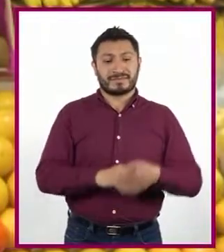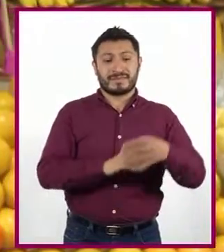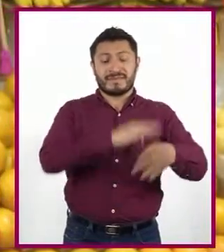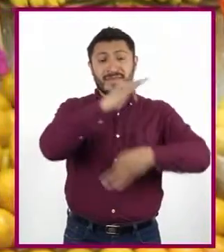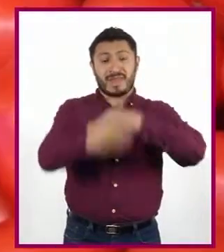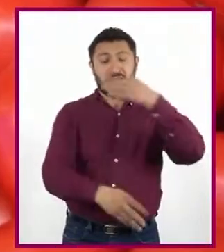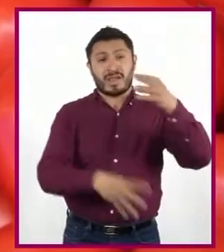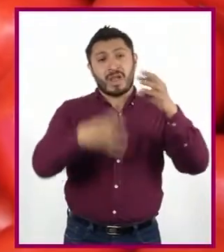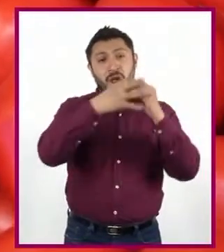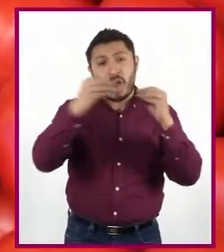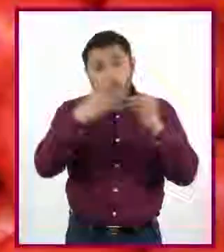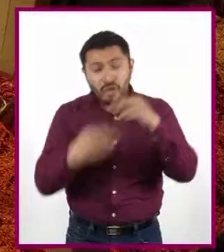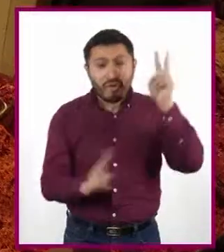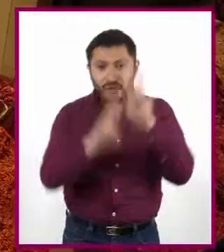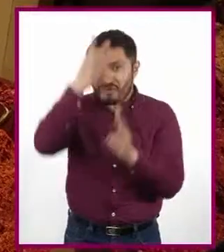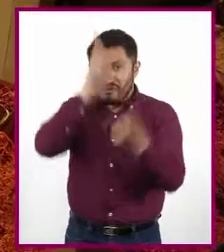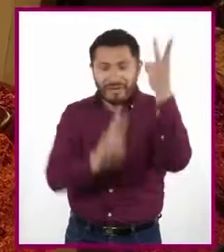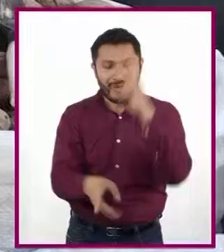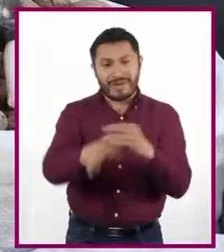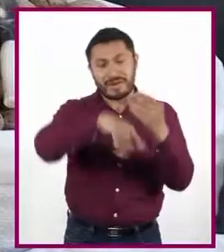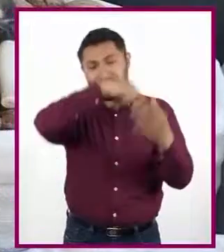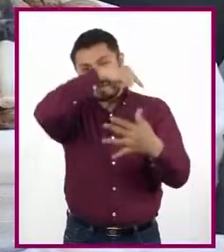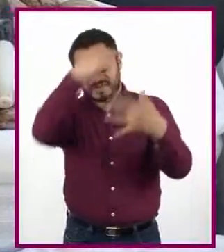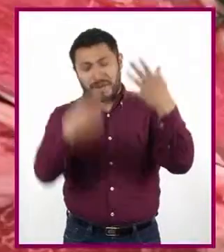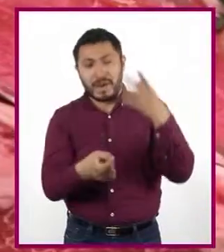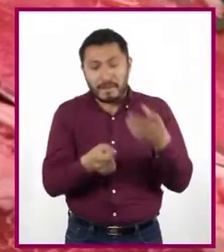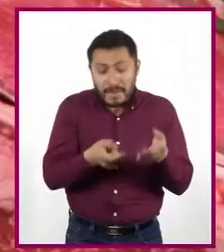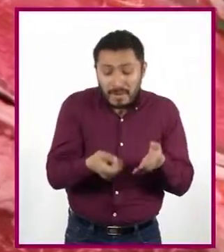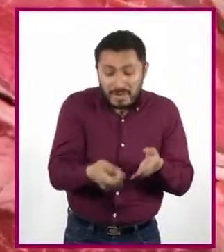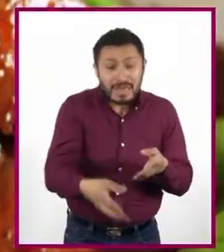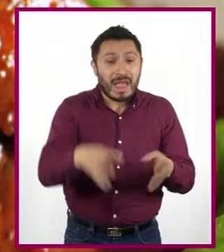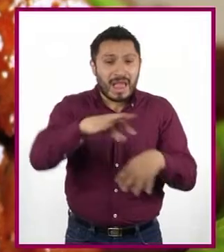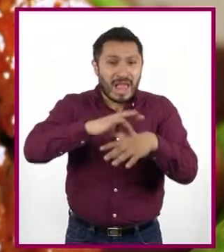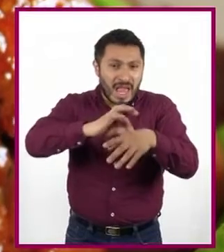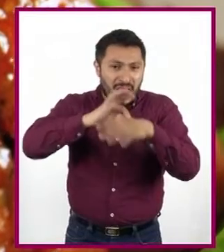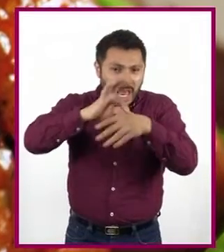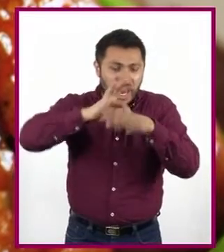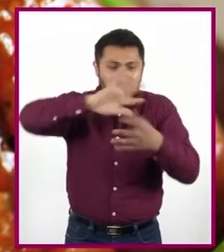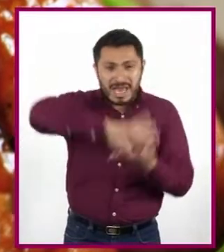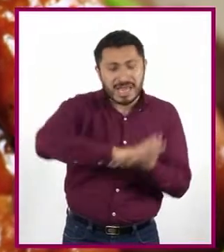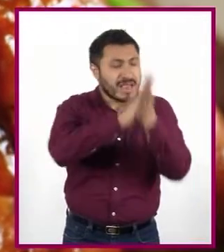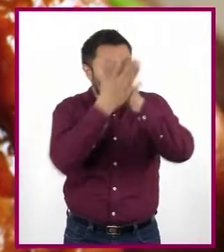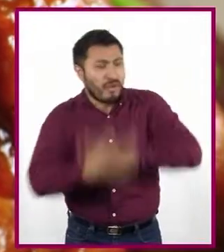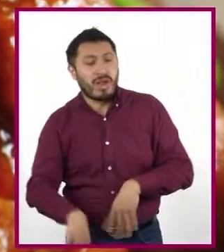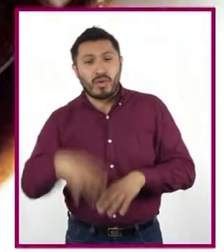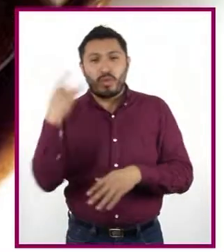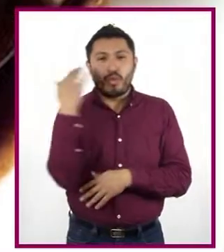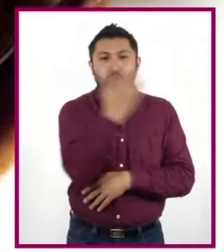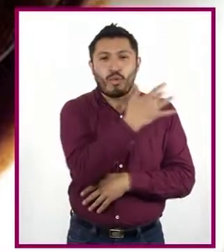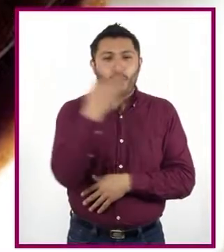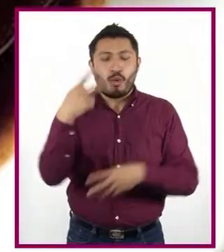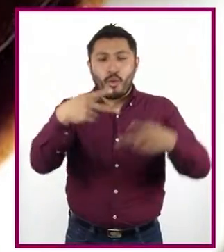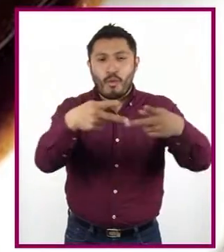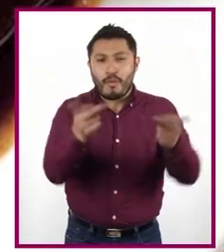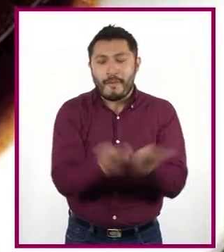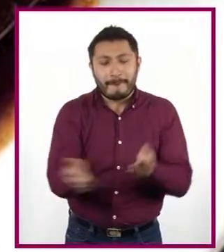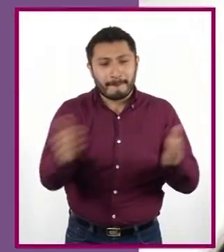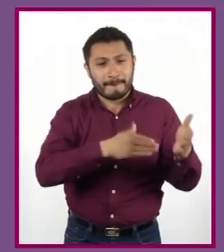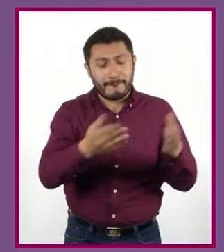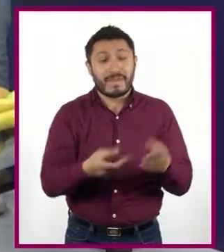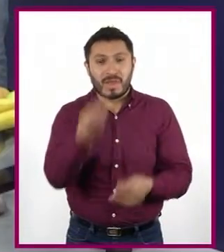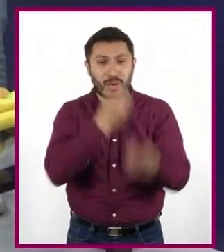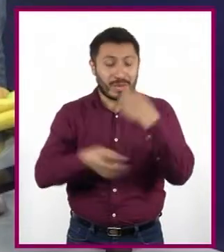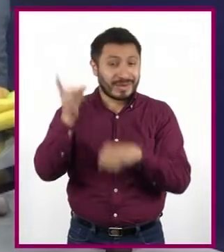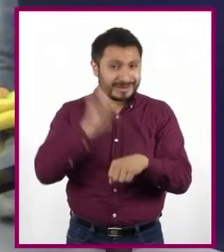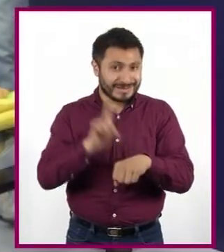esas frutas, verduras, especias, semillas y carnes se transforman en deliciosos platillos que se comen a